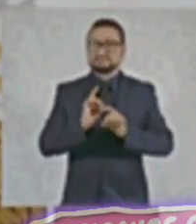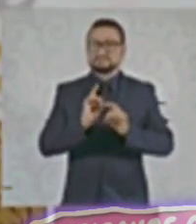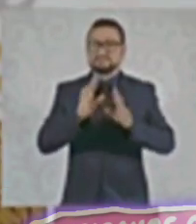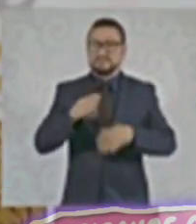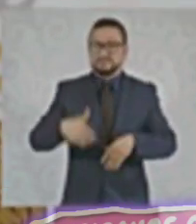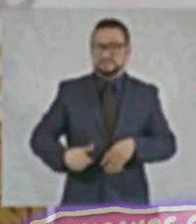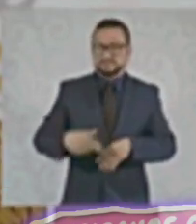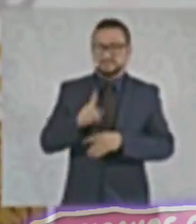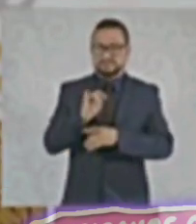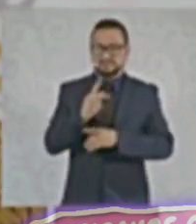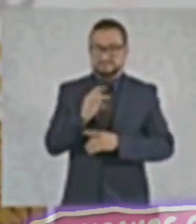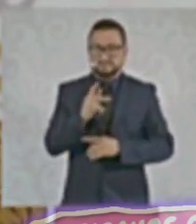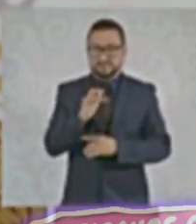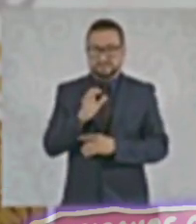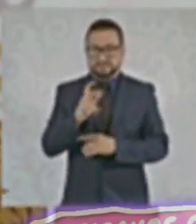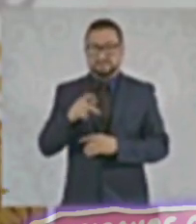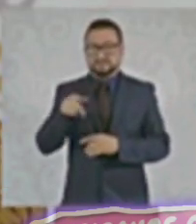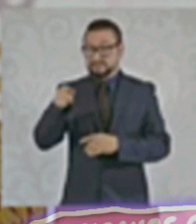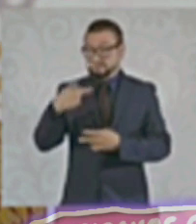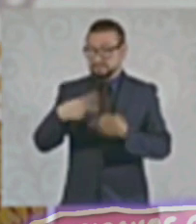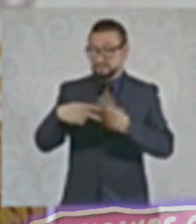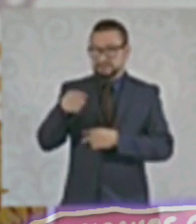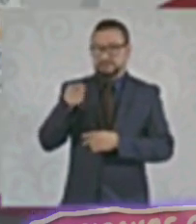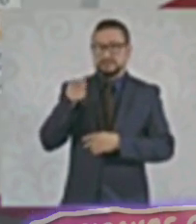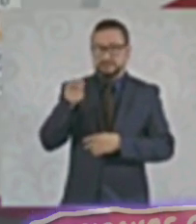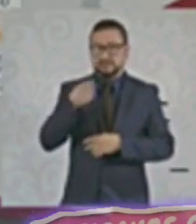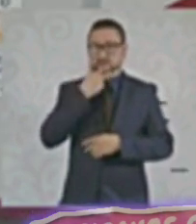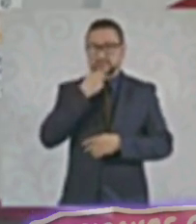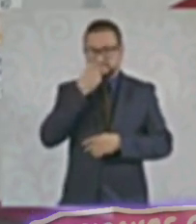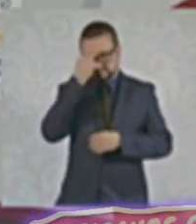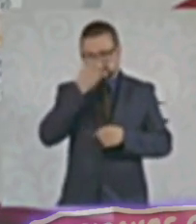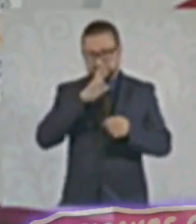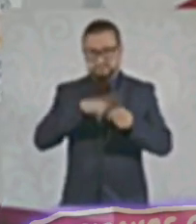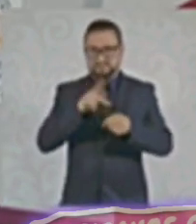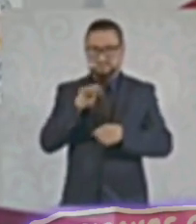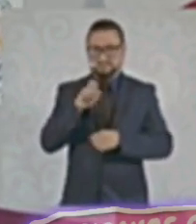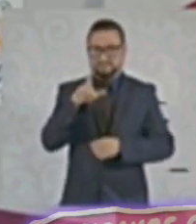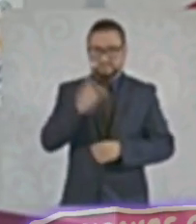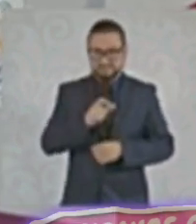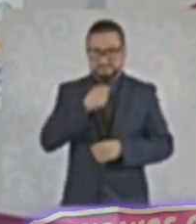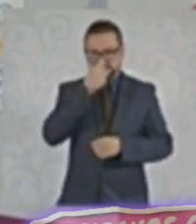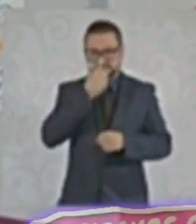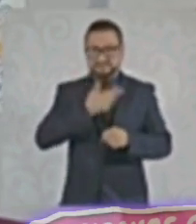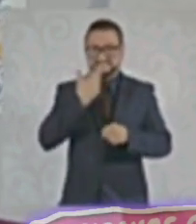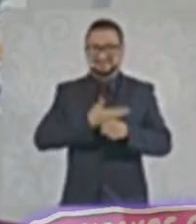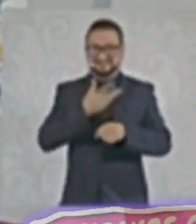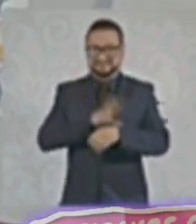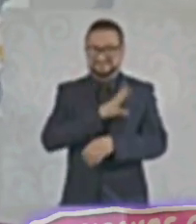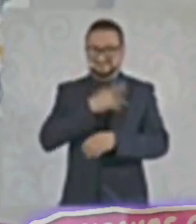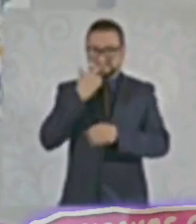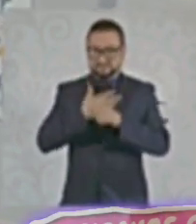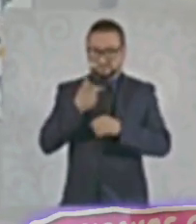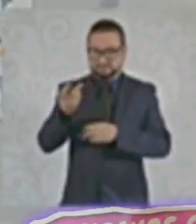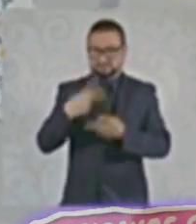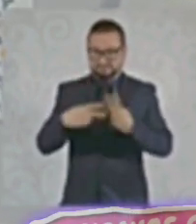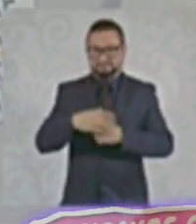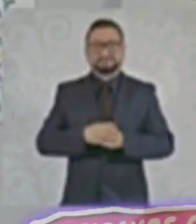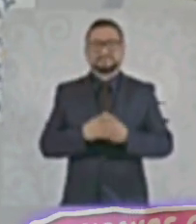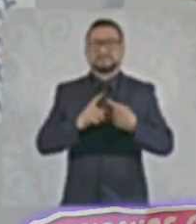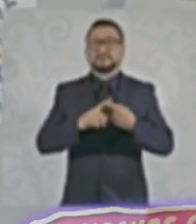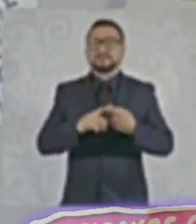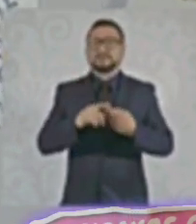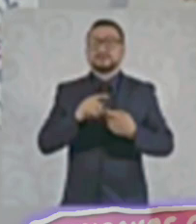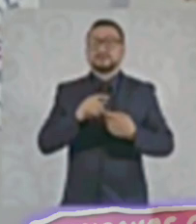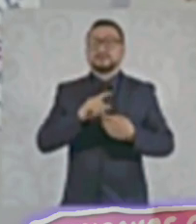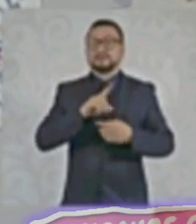Park. Para su información, está aquí el director de Pemex y la secretaria de Energía. Después, ayer